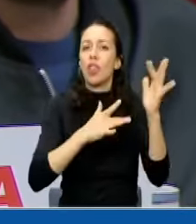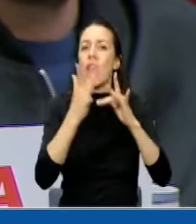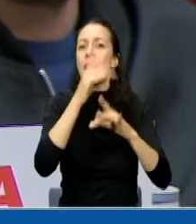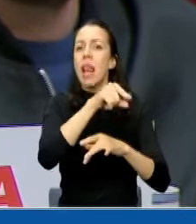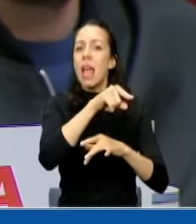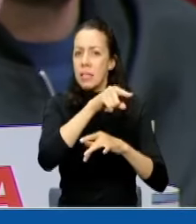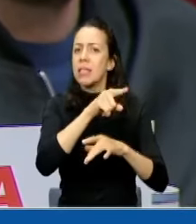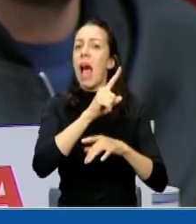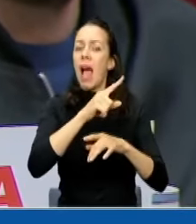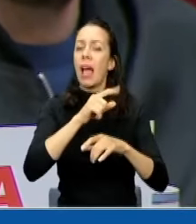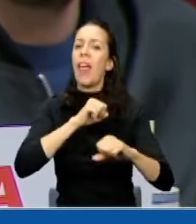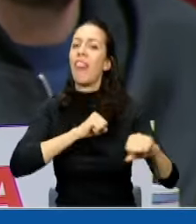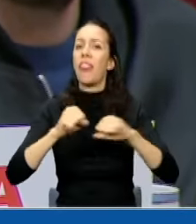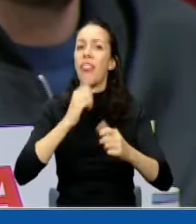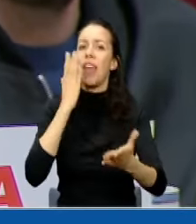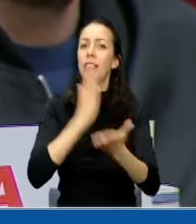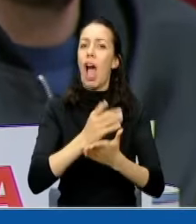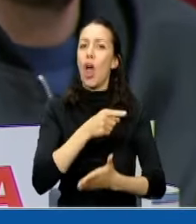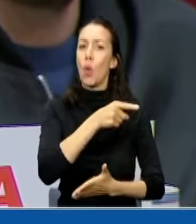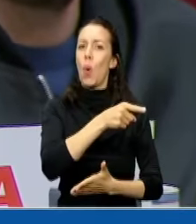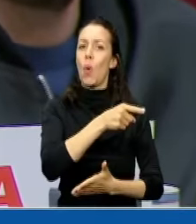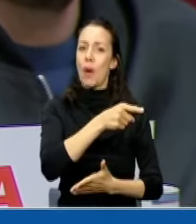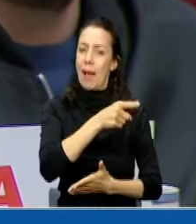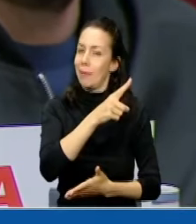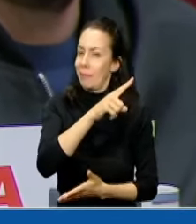genocida, que menos pasaron